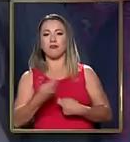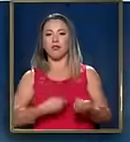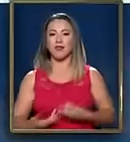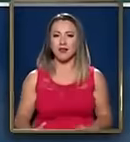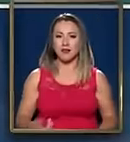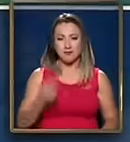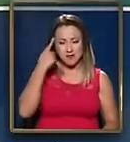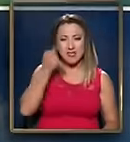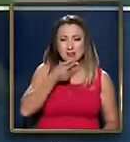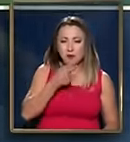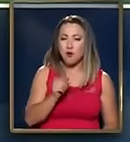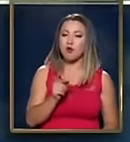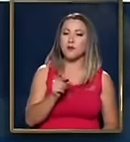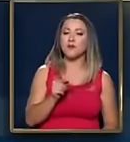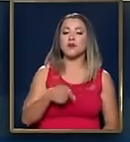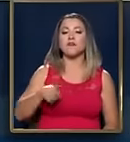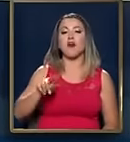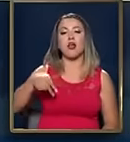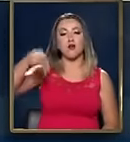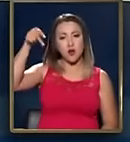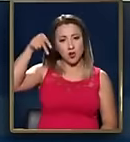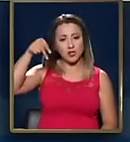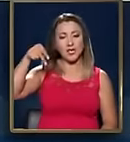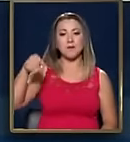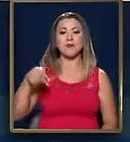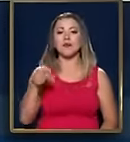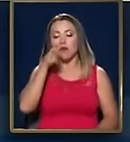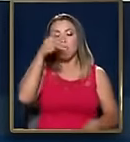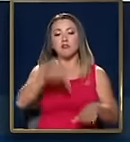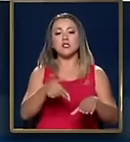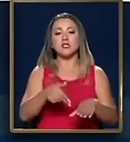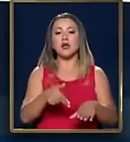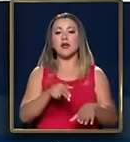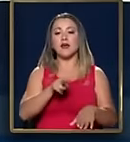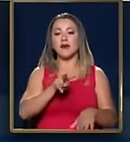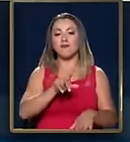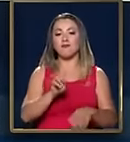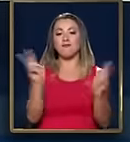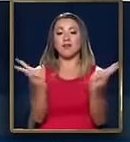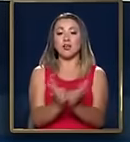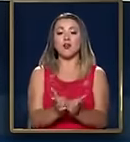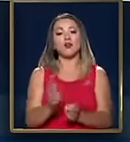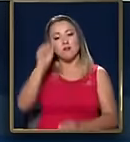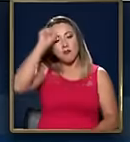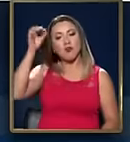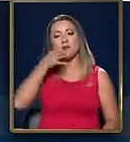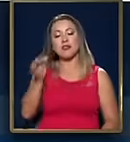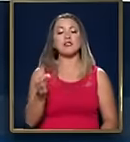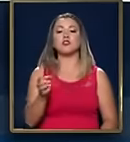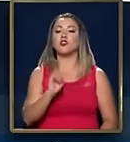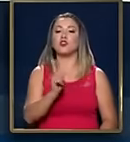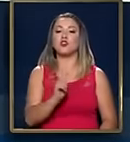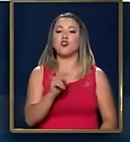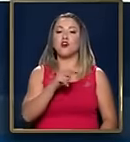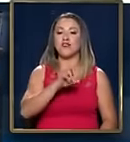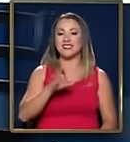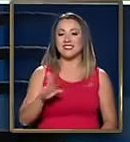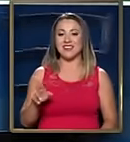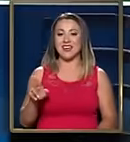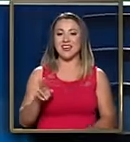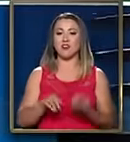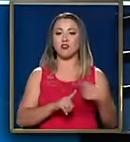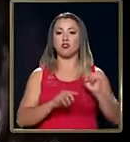Me van a creer que hace poco yo iba hacia el norte, pasé a echar benzina a los vilos, el bombero me dijo, ¿va a llenar? No, le dije, voy de Ovalle, weón, para el otro